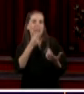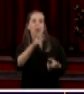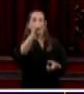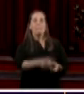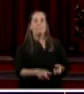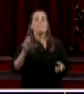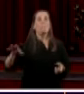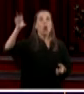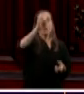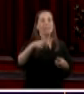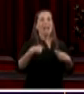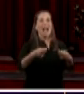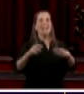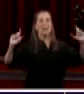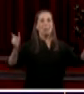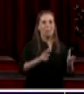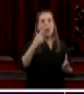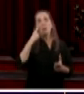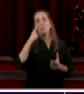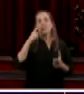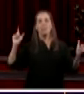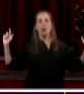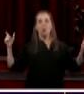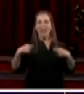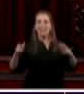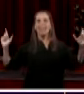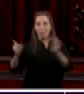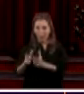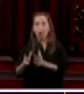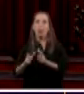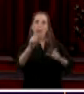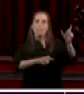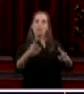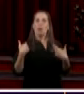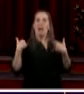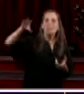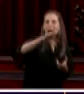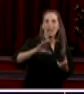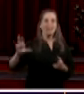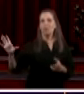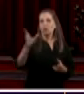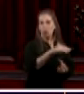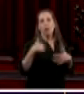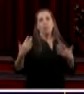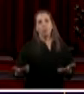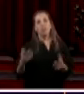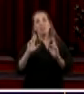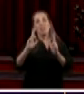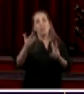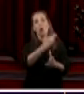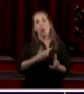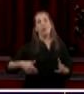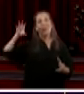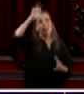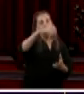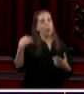hablando Cómo se castiga o cómo se premia un Distrito el distrito de la ciudad de Buenos Aires es por el que se van a pelear también el año que viene la libertad avanza y el